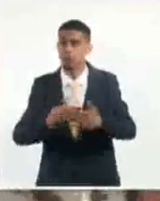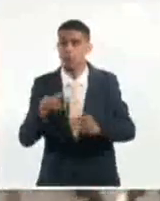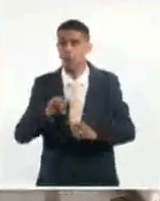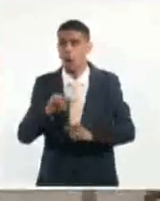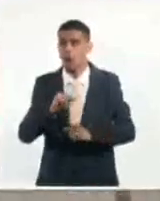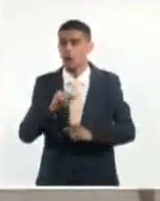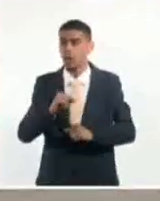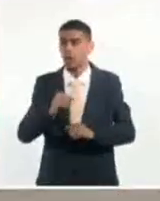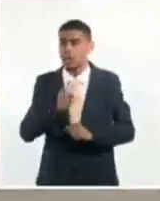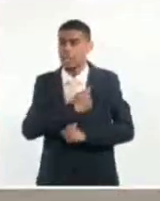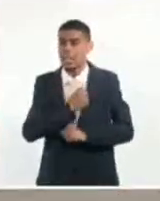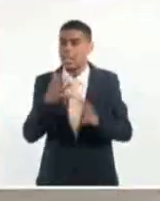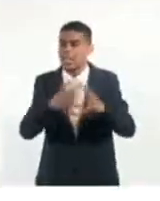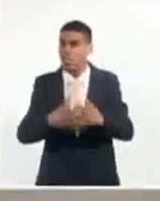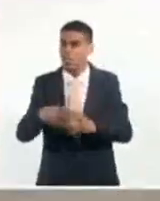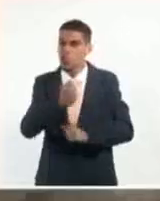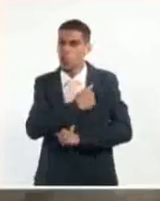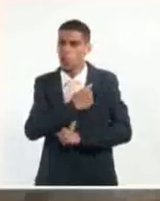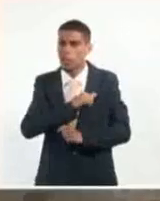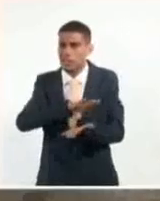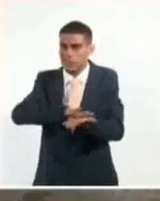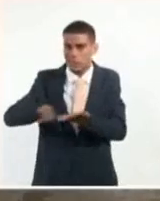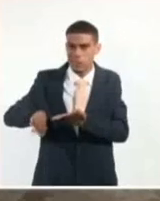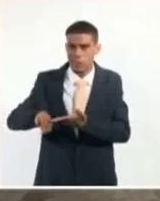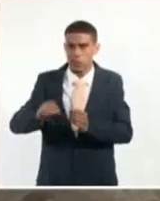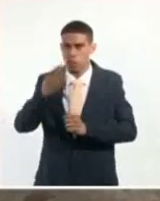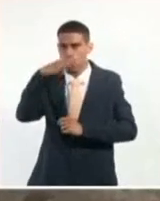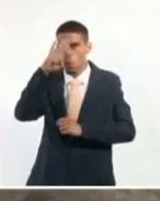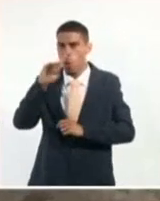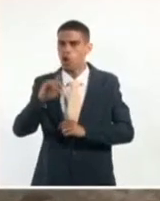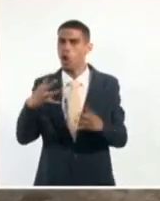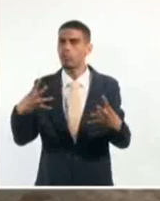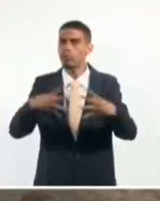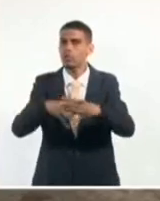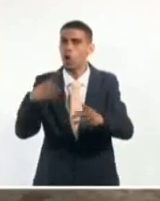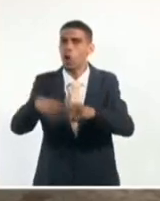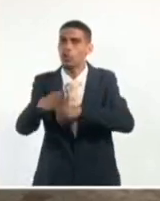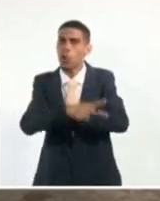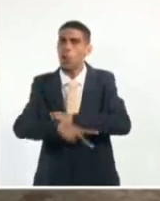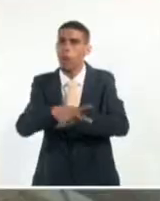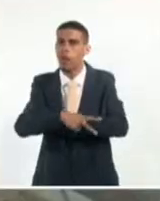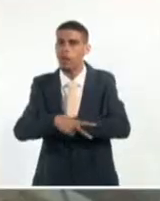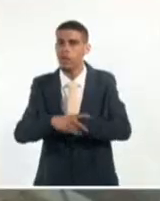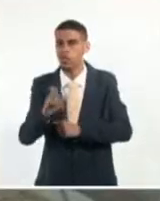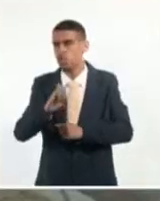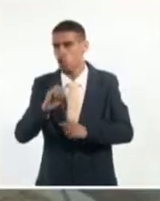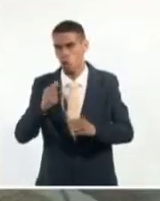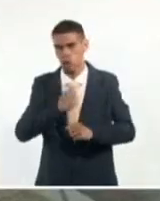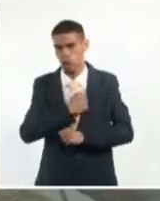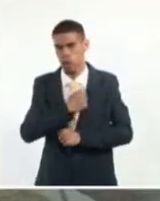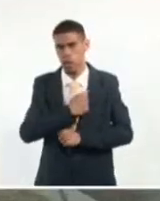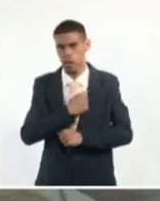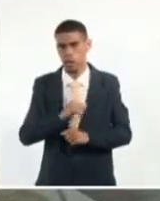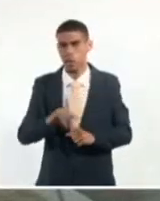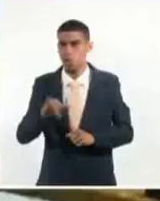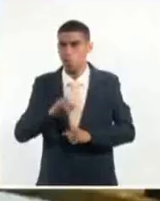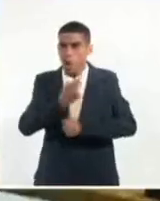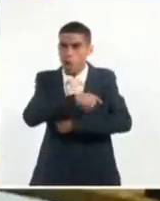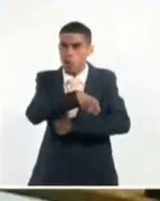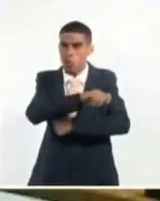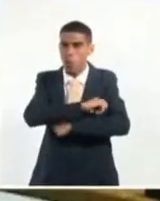su descalabro económico, generar escasez y, como consecuencias, sembrar desaliento e insatisfacción en el pueblo